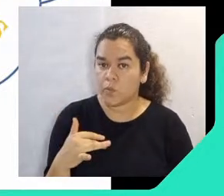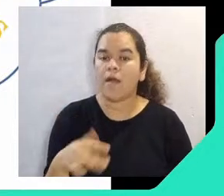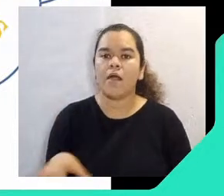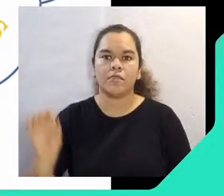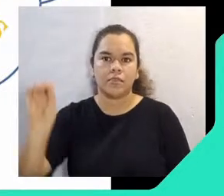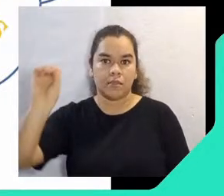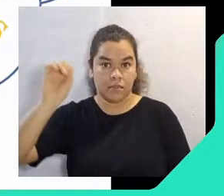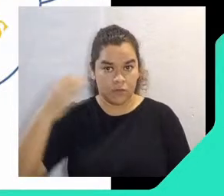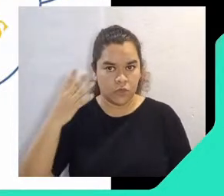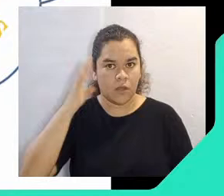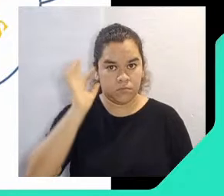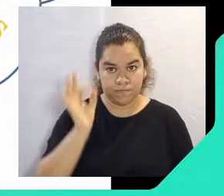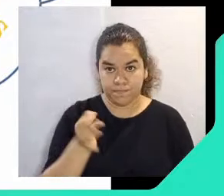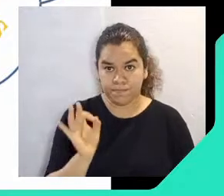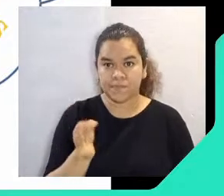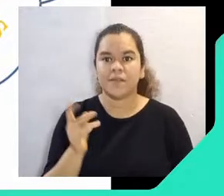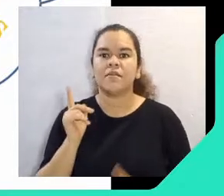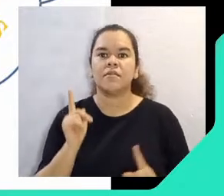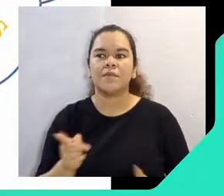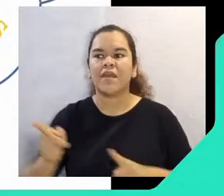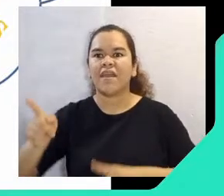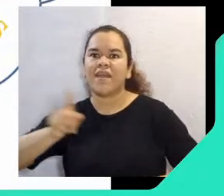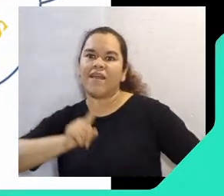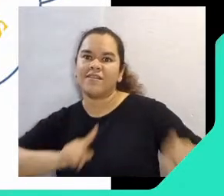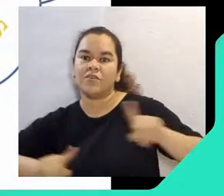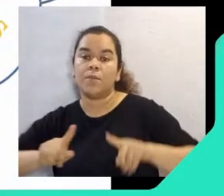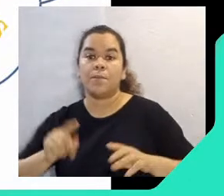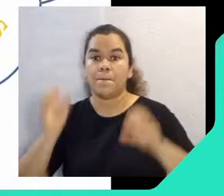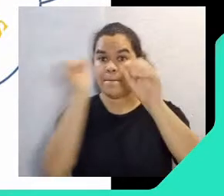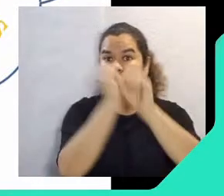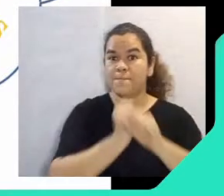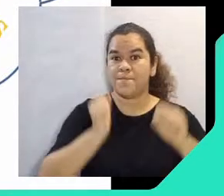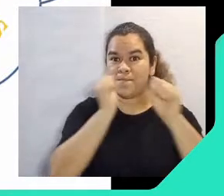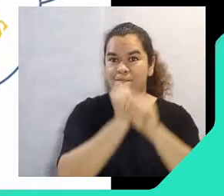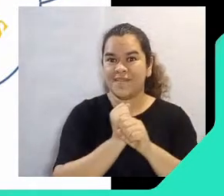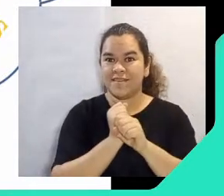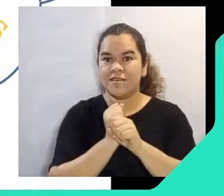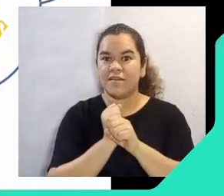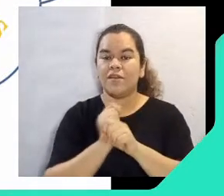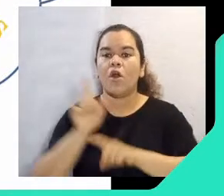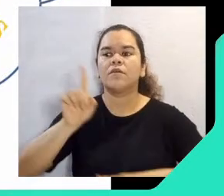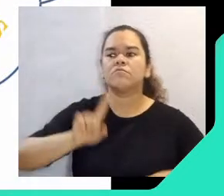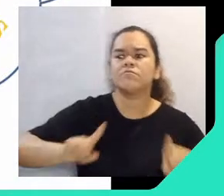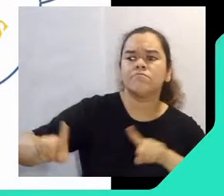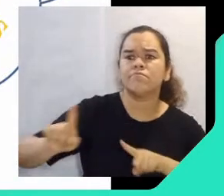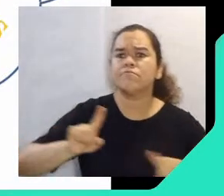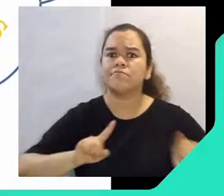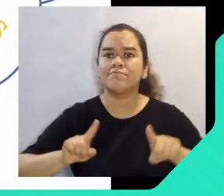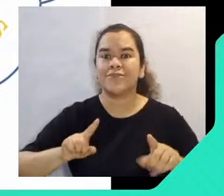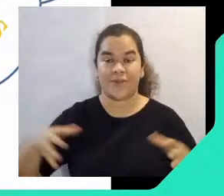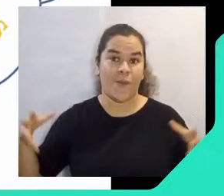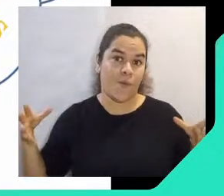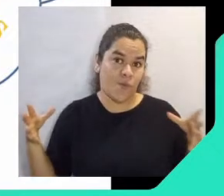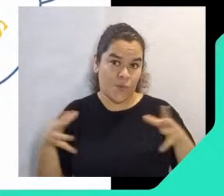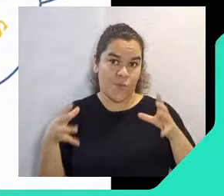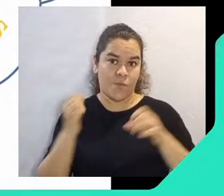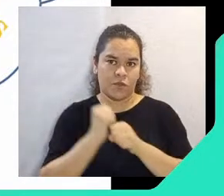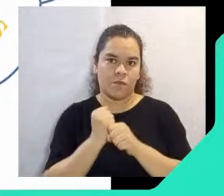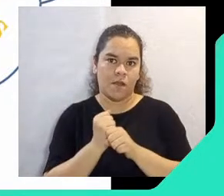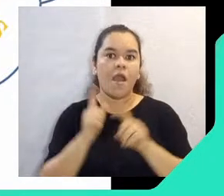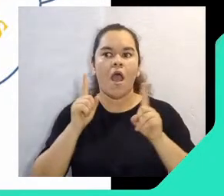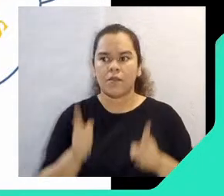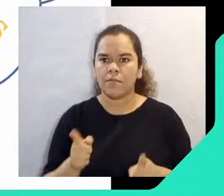tecnología, también en gestión, porque el ingeniero debe prepararse para trabajar en grupos, ser líder de